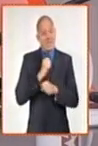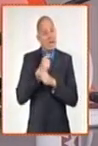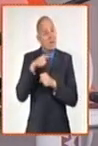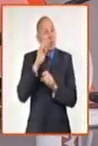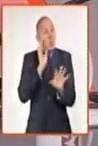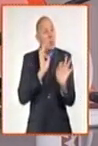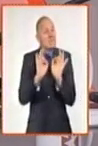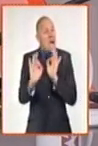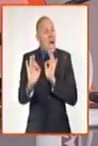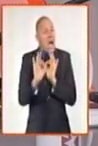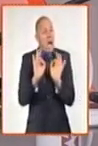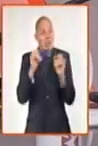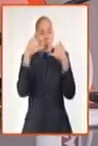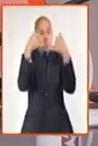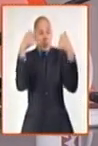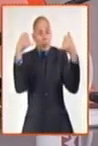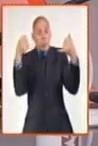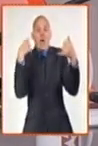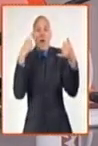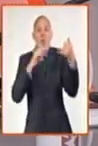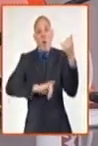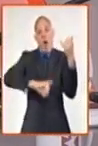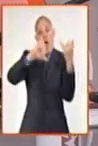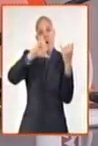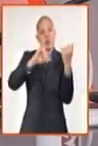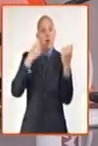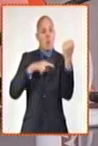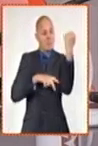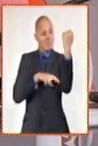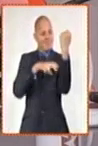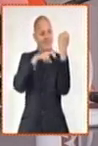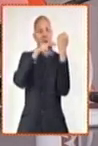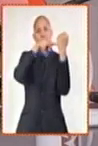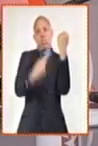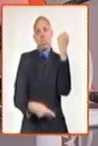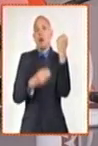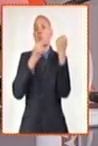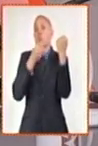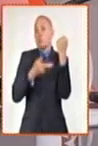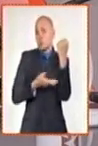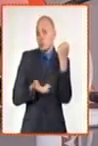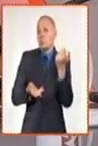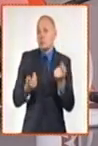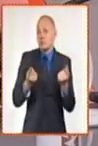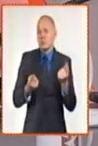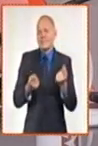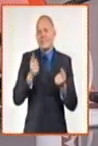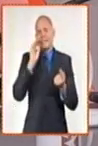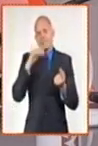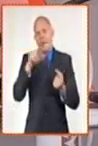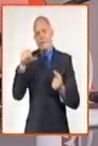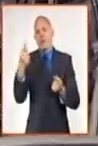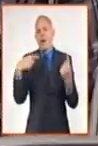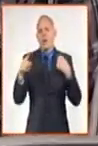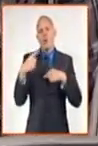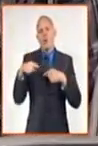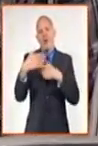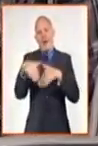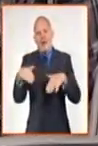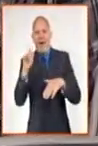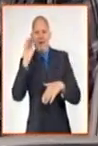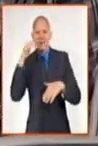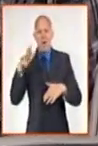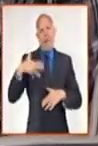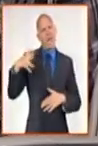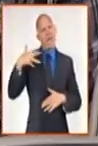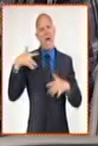y en muchos lugares, más allá de algunos que han salido a protestar en algún lado, pero